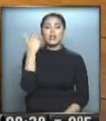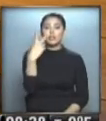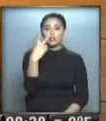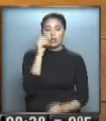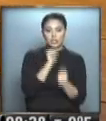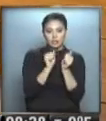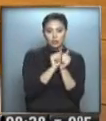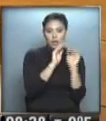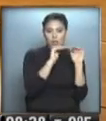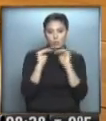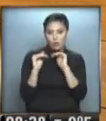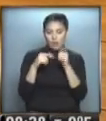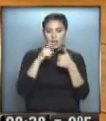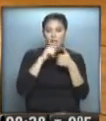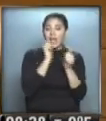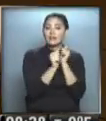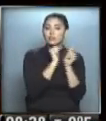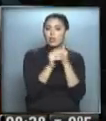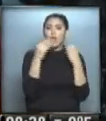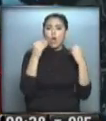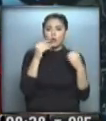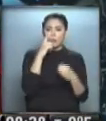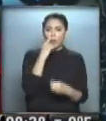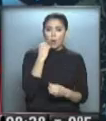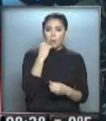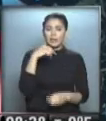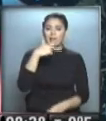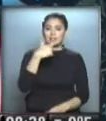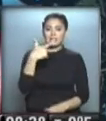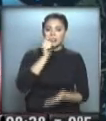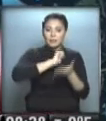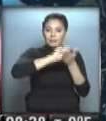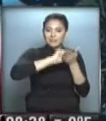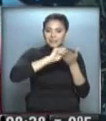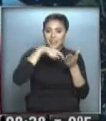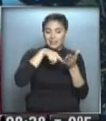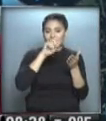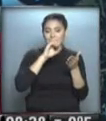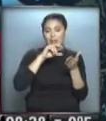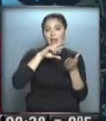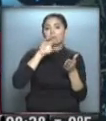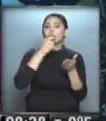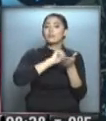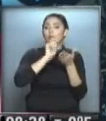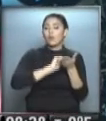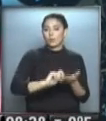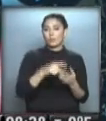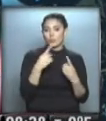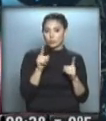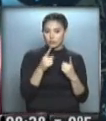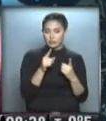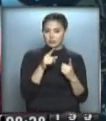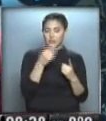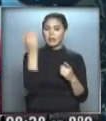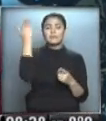van en paralelo. La historia de cómo Beethoven escribió las 33 variaciones, que es una obra